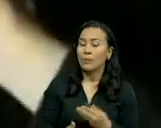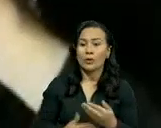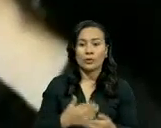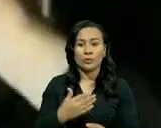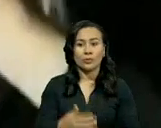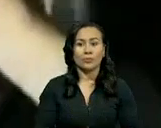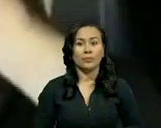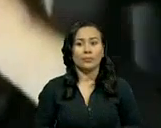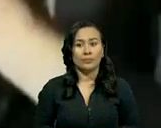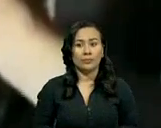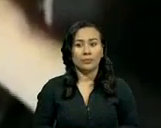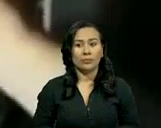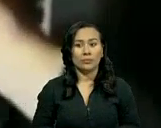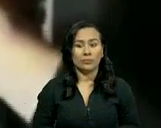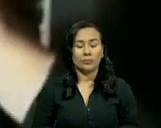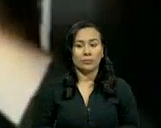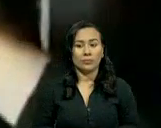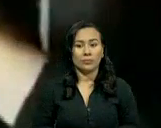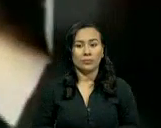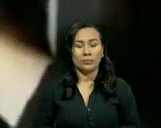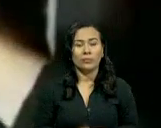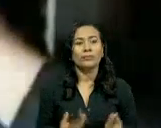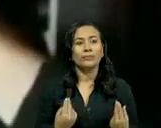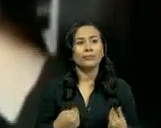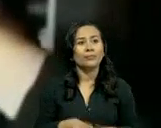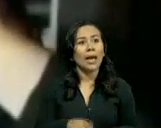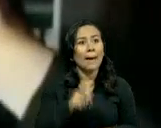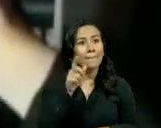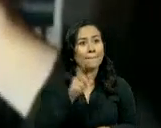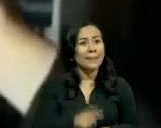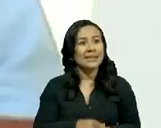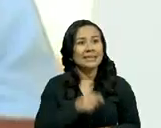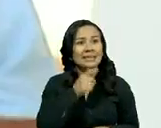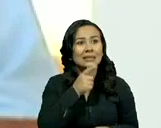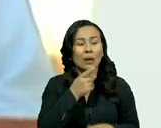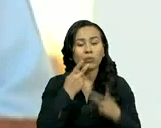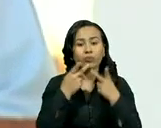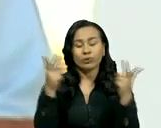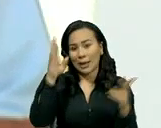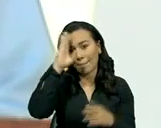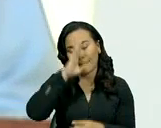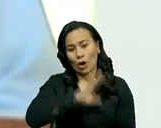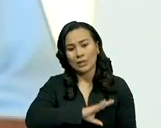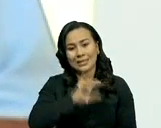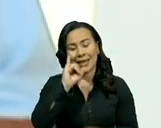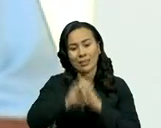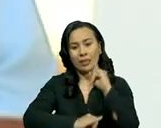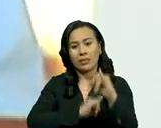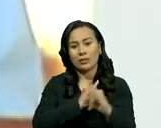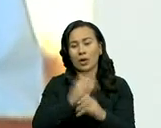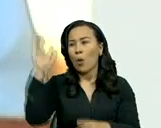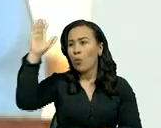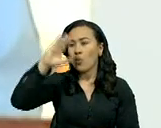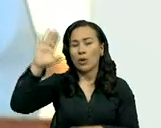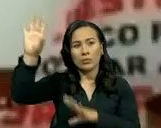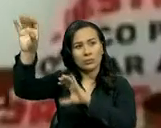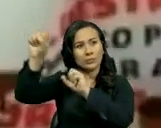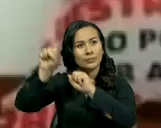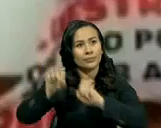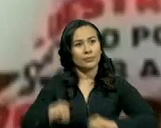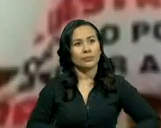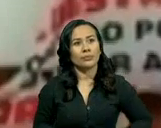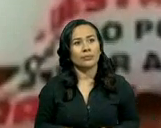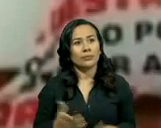la medida cautelar personal con difusión roja. El supuesto delito de instigación por el cual se acusa a Patiño tiene su origen